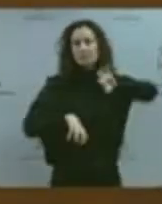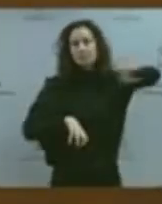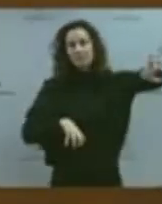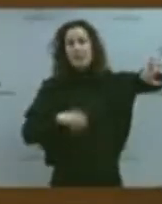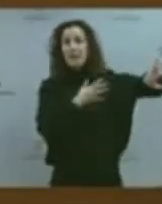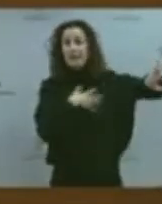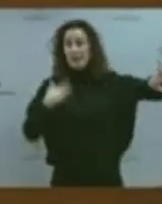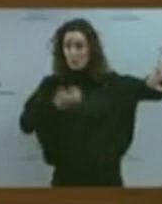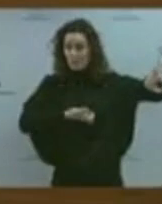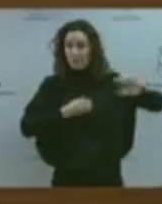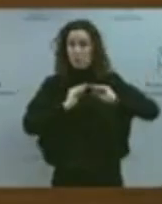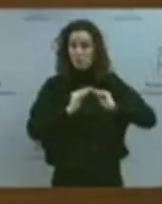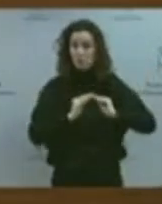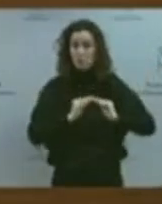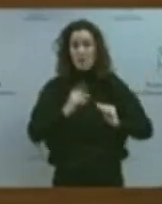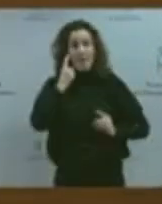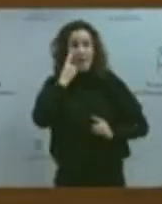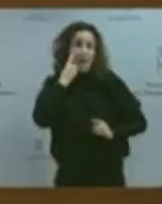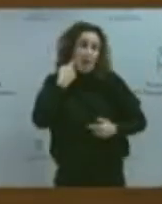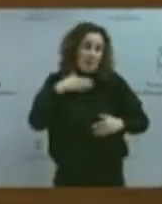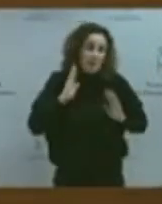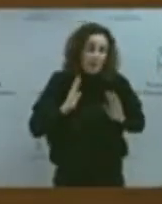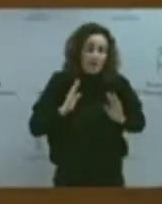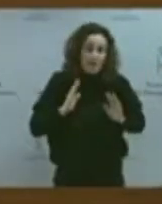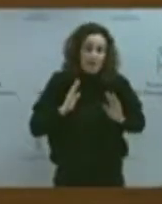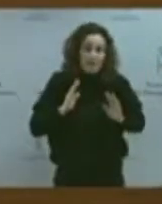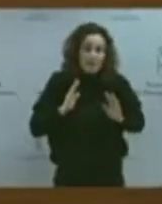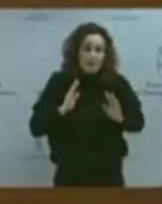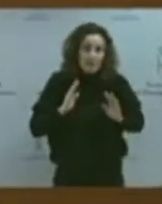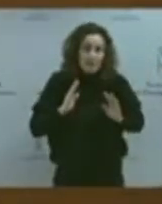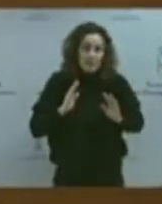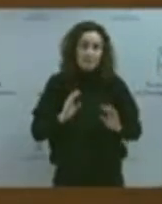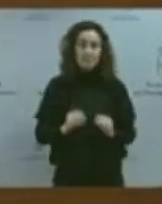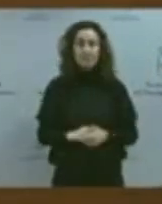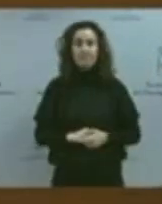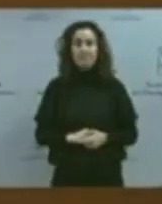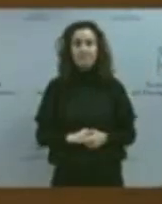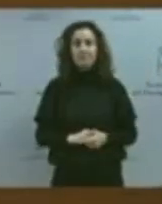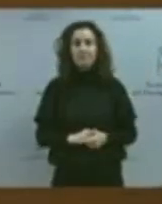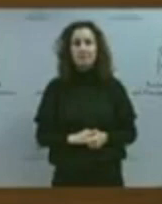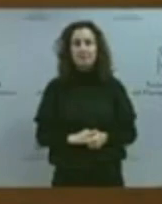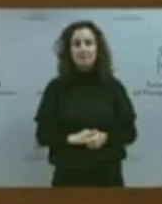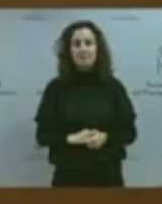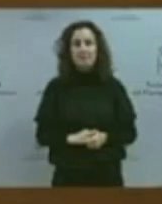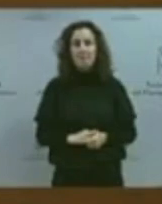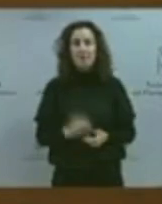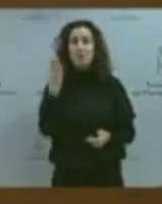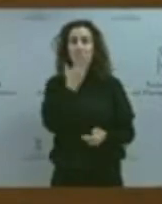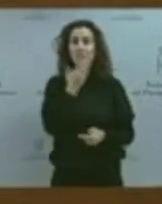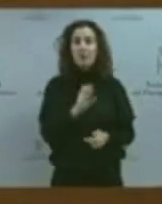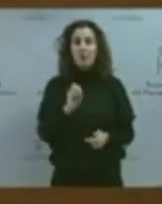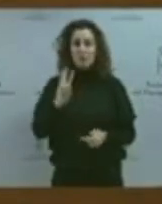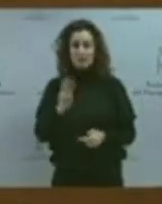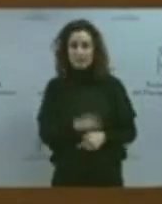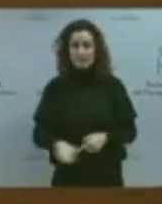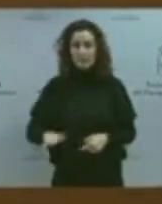trance nunca mejor dicho, de repararlo. La escuela de 03 de Gozón. En entrevista